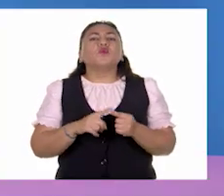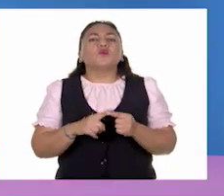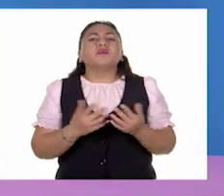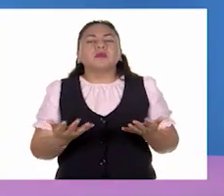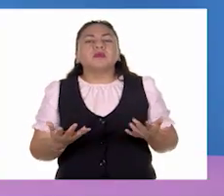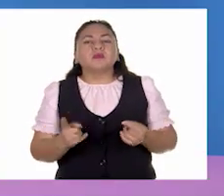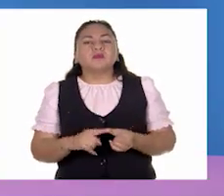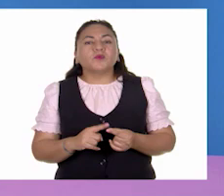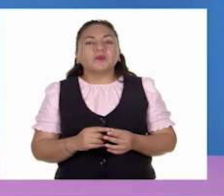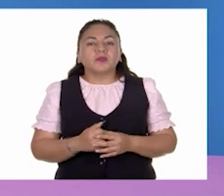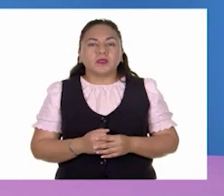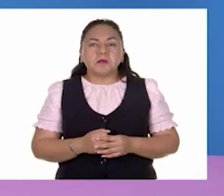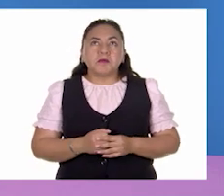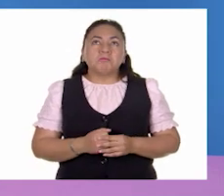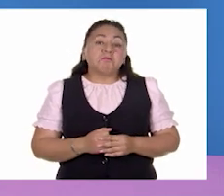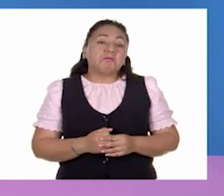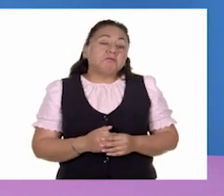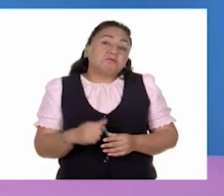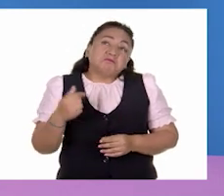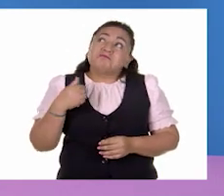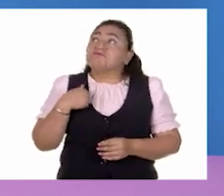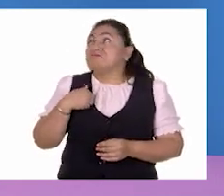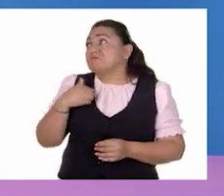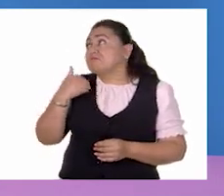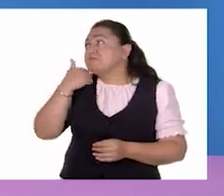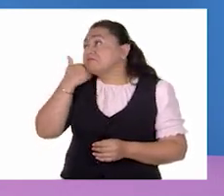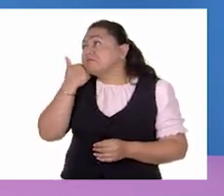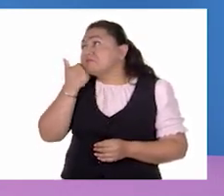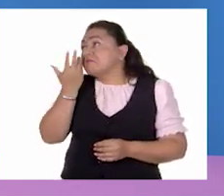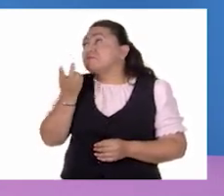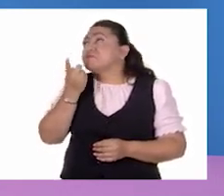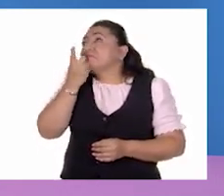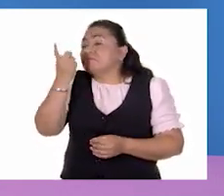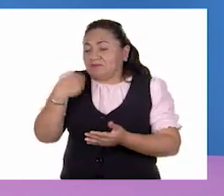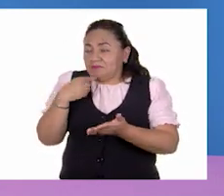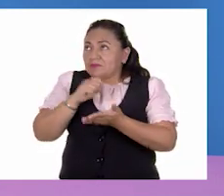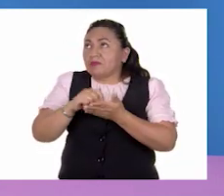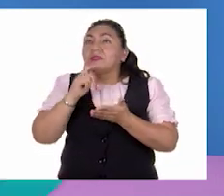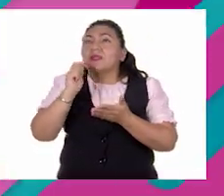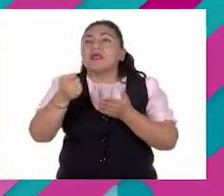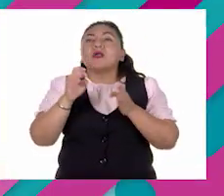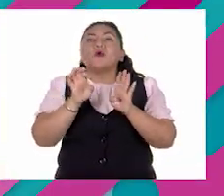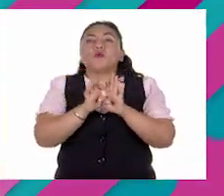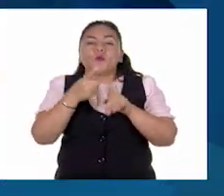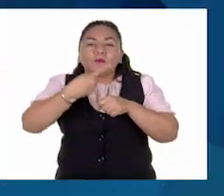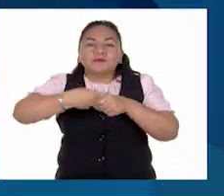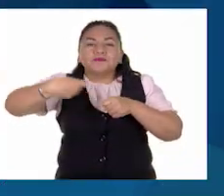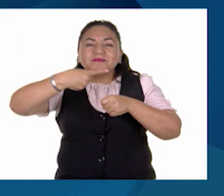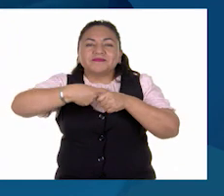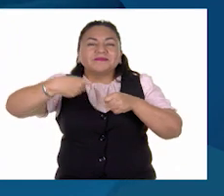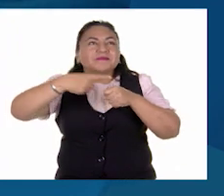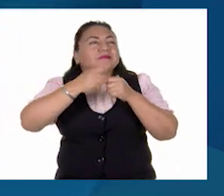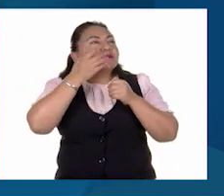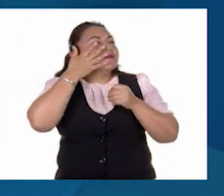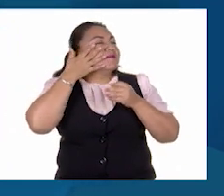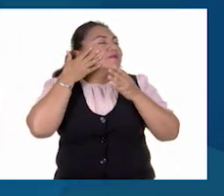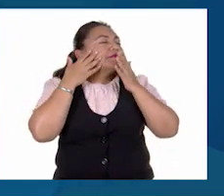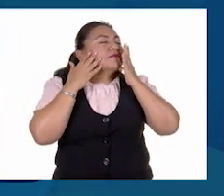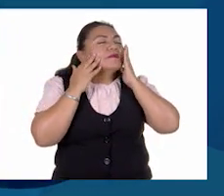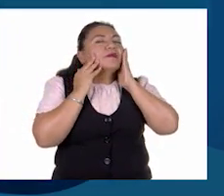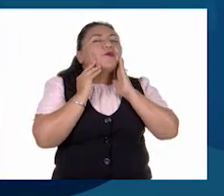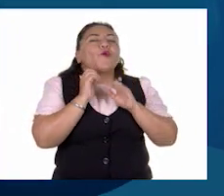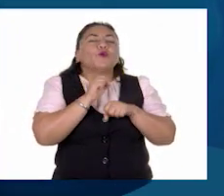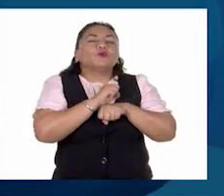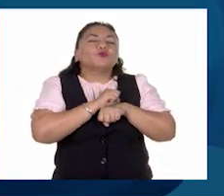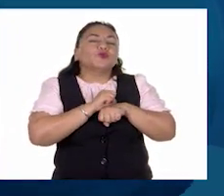aparecerá? Bueno, yo quise decir que el estambre de las mejillas de Tin es muy